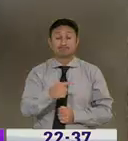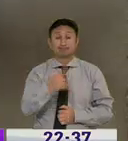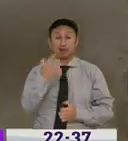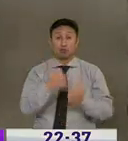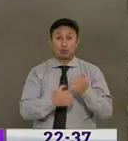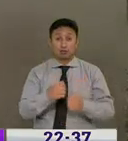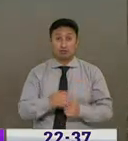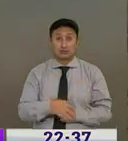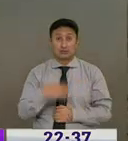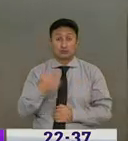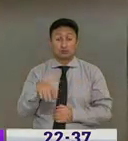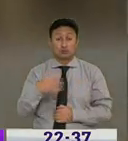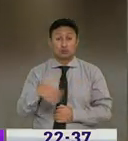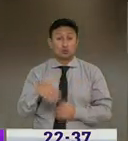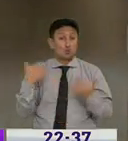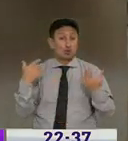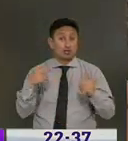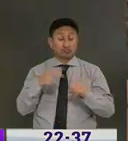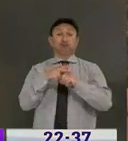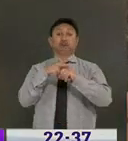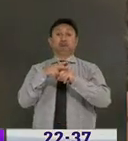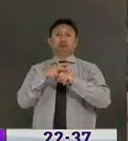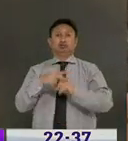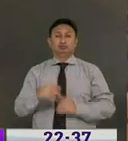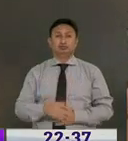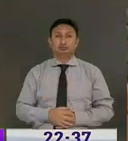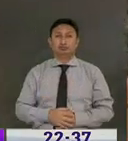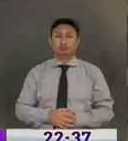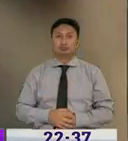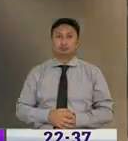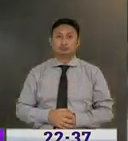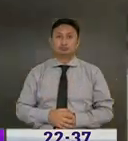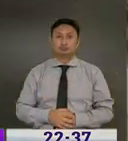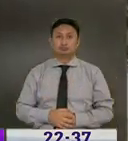le pueden sorprender a cualquiera. Informó Marilyn Jaramillo.